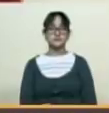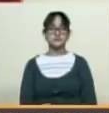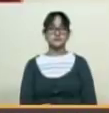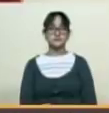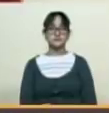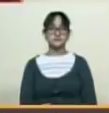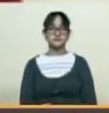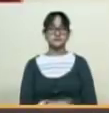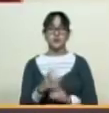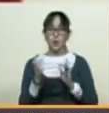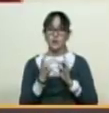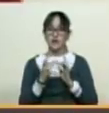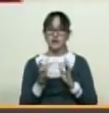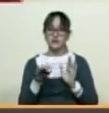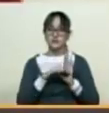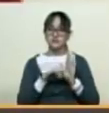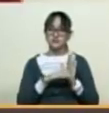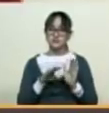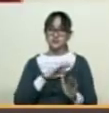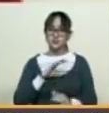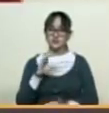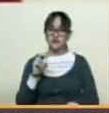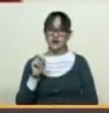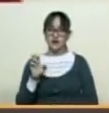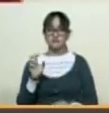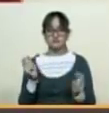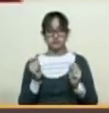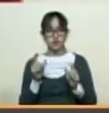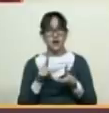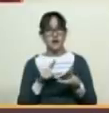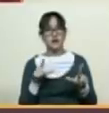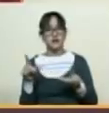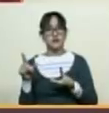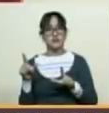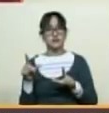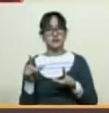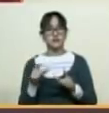tipo de contacto, el Consejo Nacional Electoral lo discutimos y